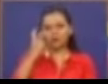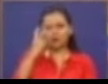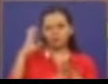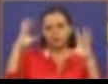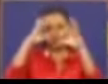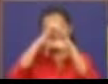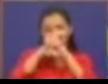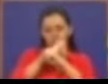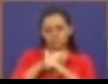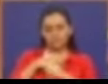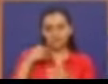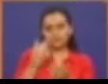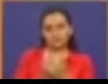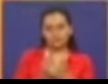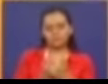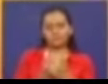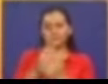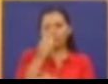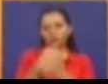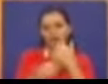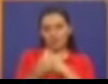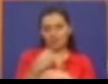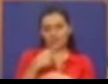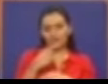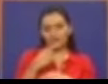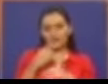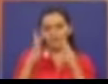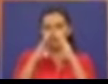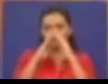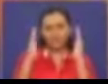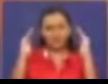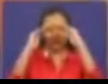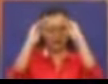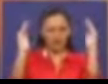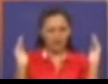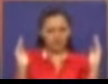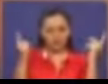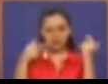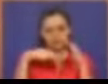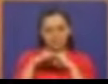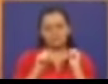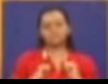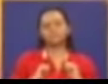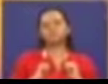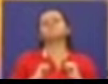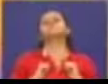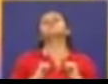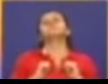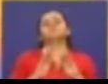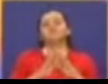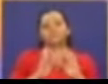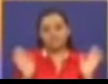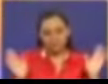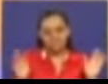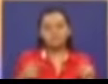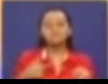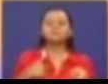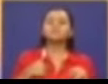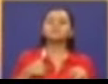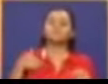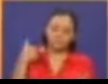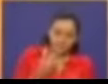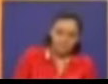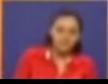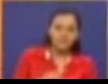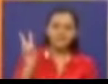noche, pues, llegué a la hostería, donde descansamos un poquito. Viernes 17 de julio, 8:30,